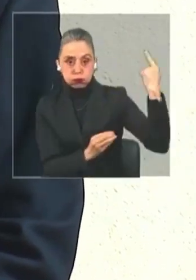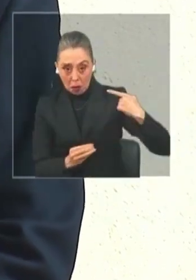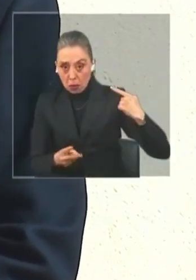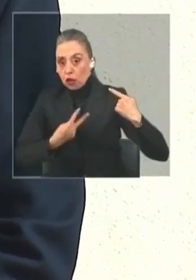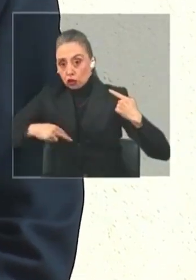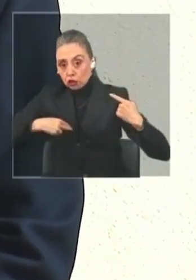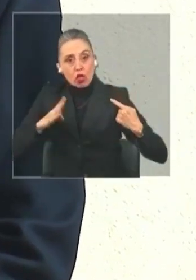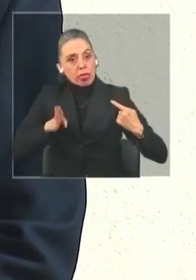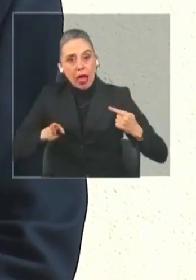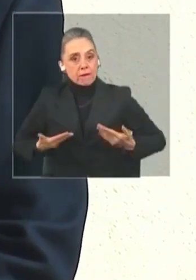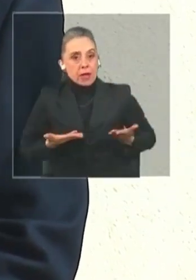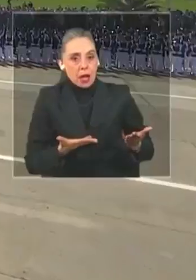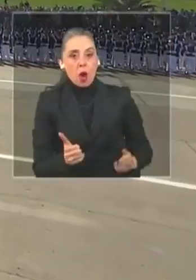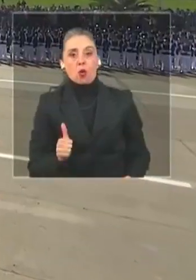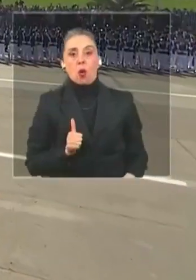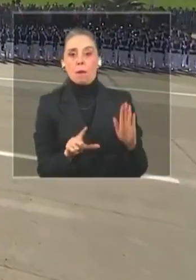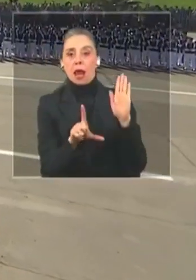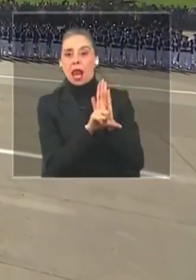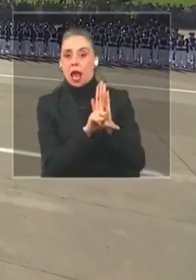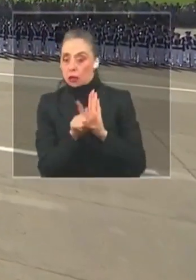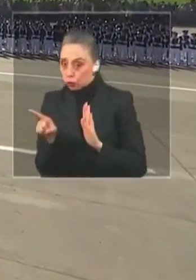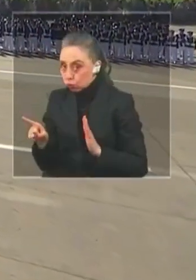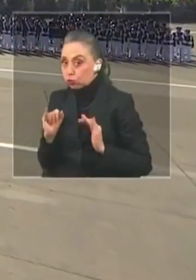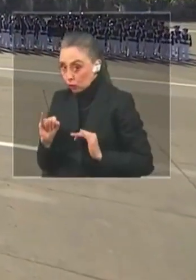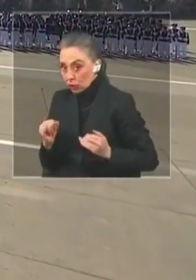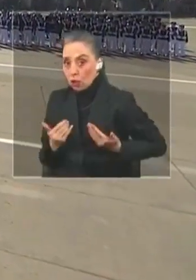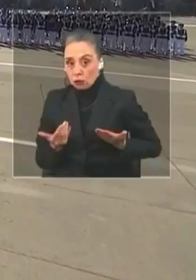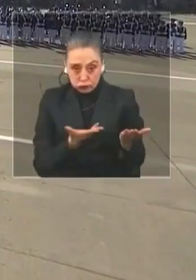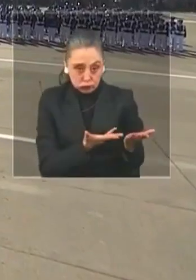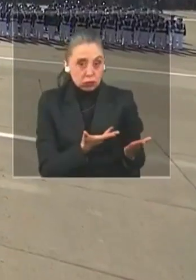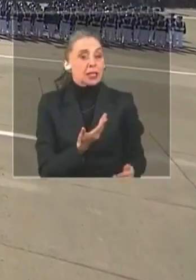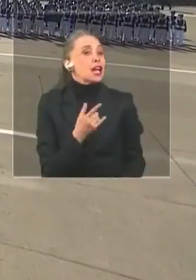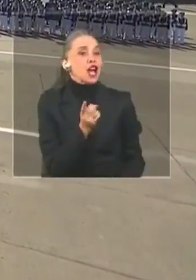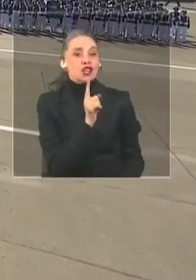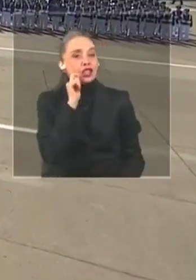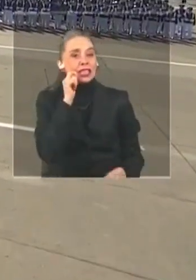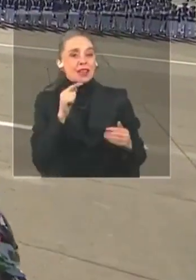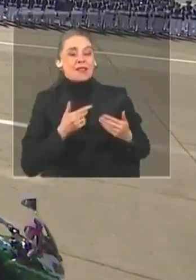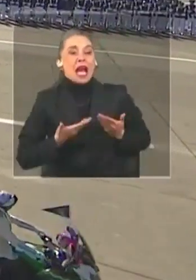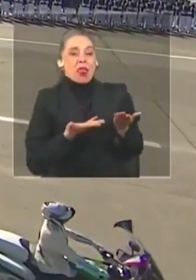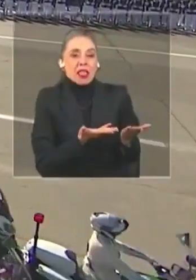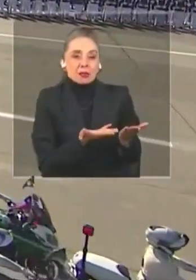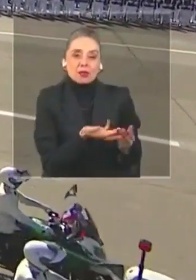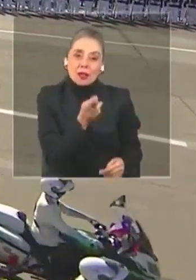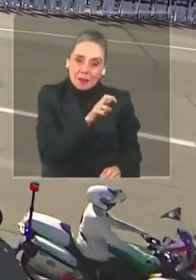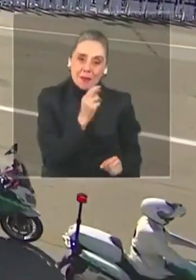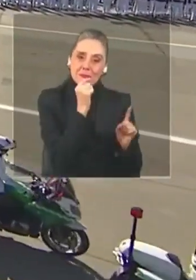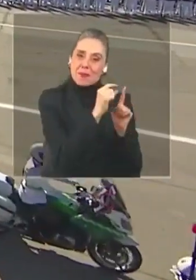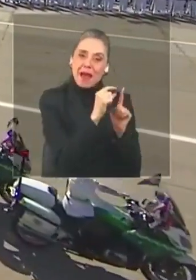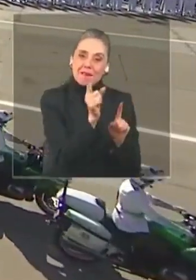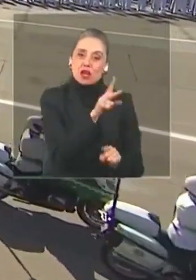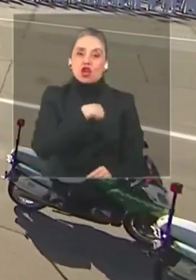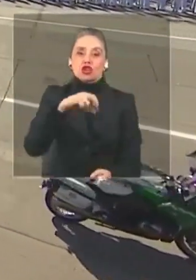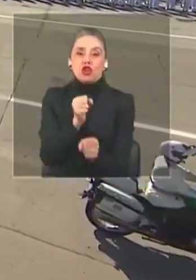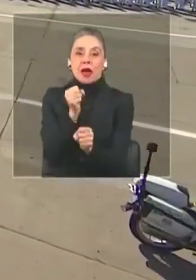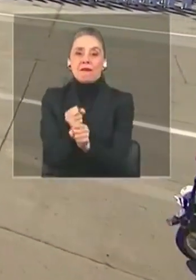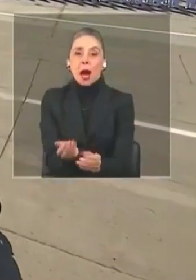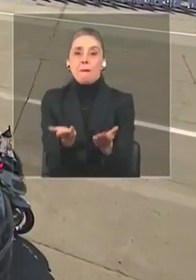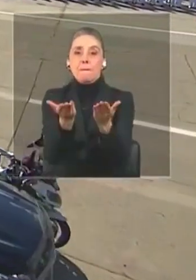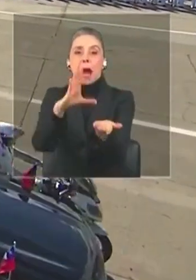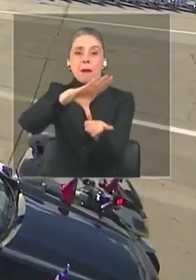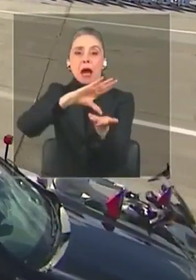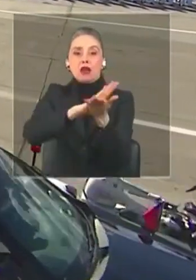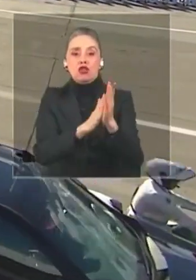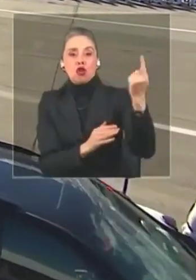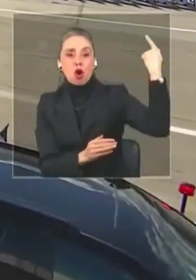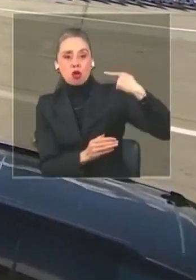hacerlo, a cumplir la ley. Ya, o sea, la disposición está. Es que no es disposición. Nosotros estamos trabajando por el país en todo lo que se nos pida